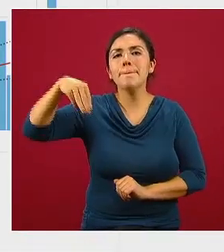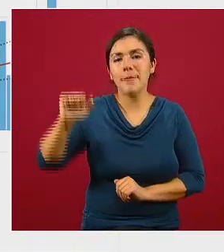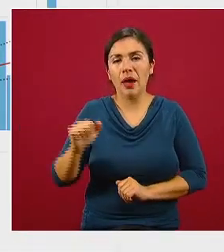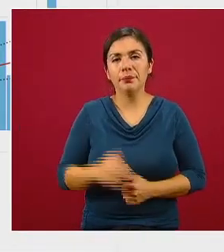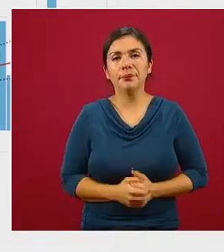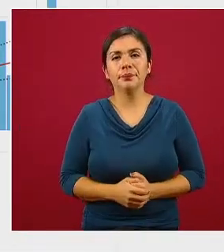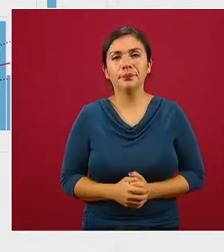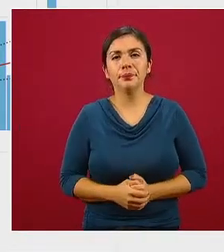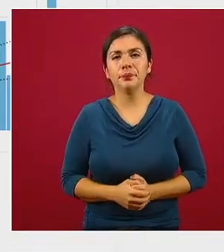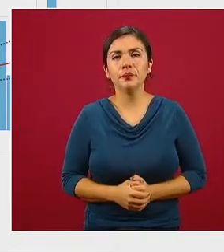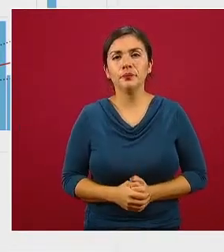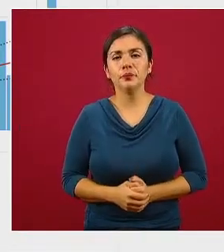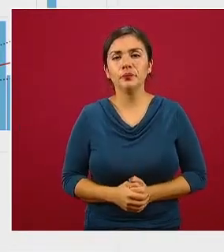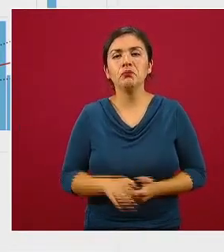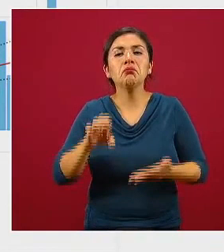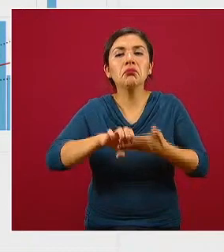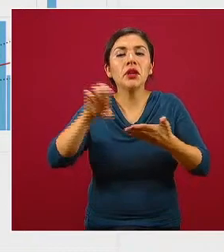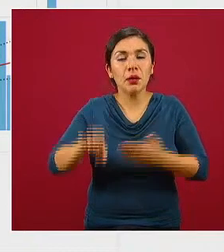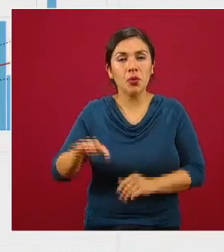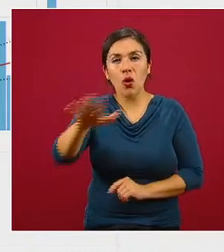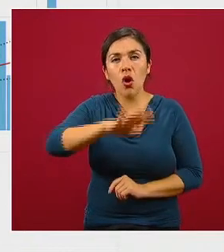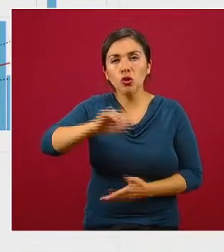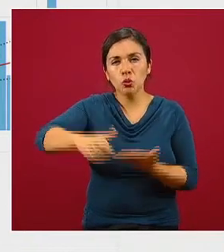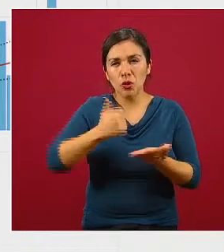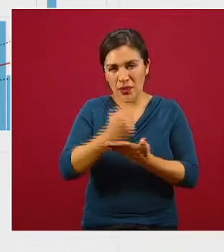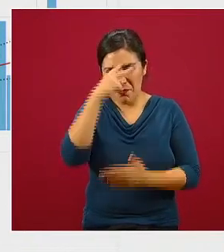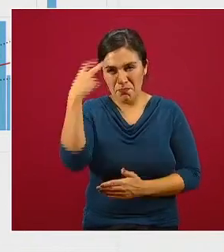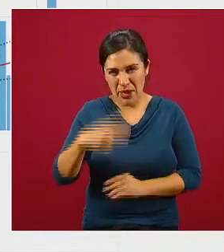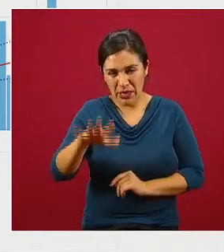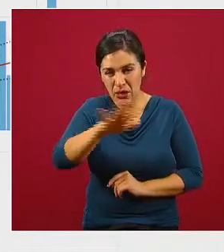vas, por ejemplo, al Valle de México,